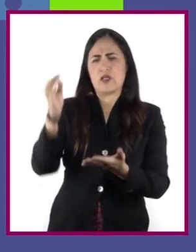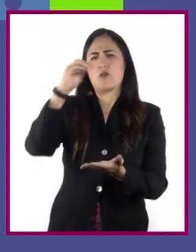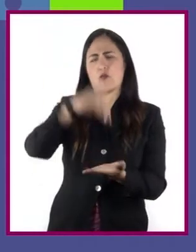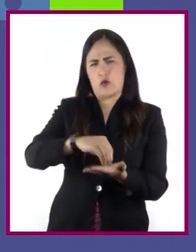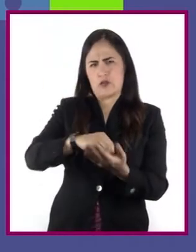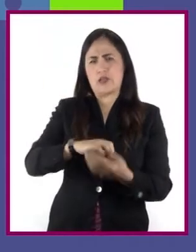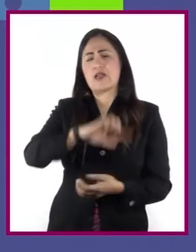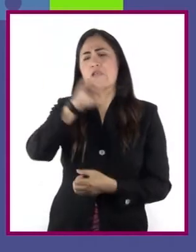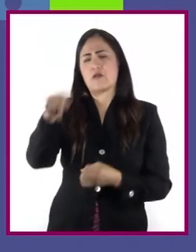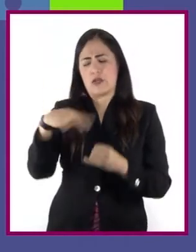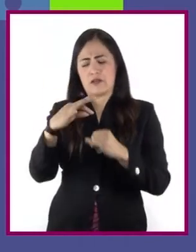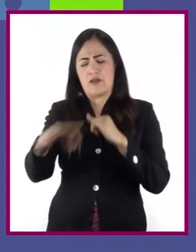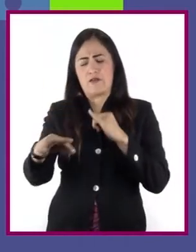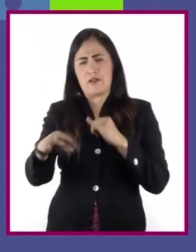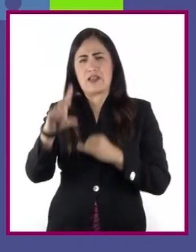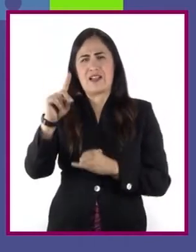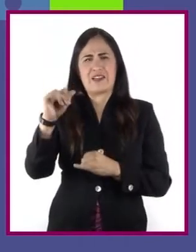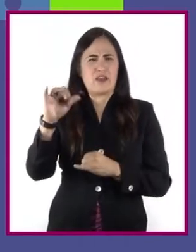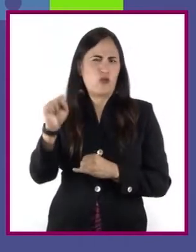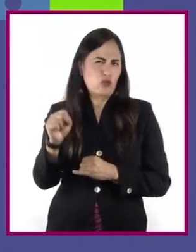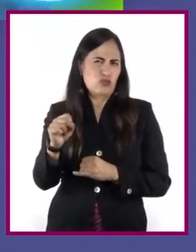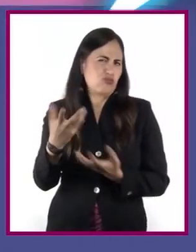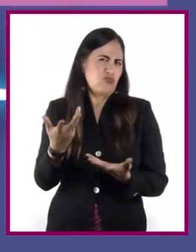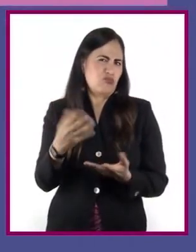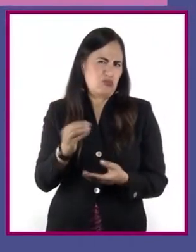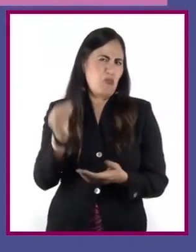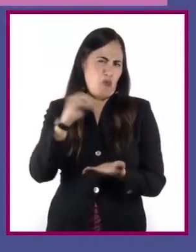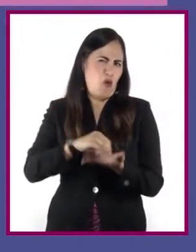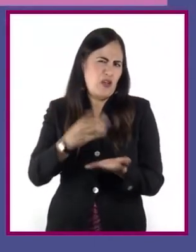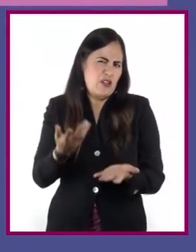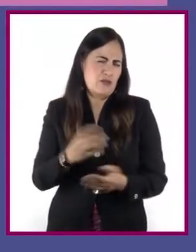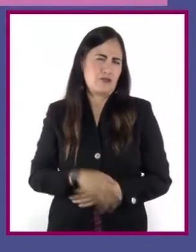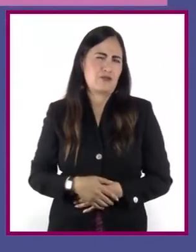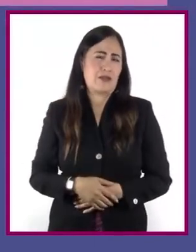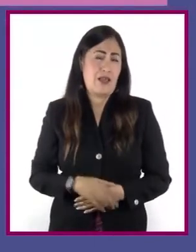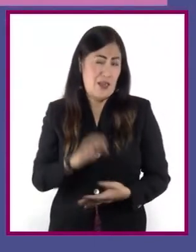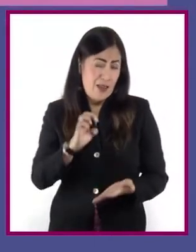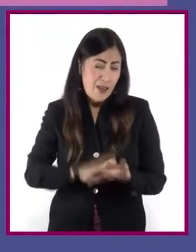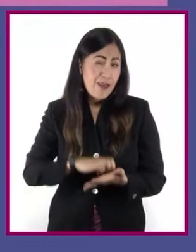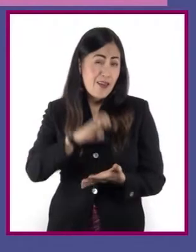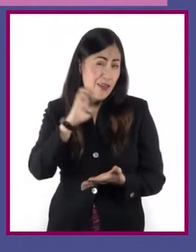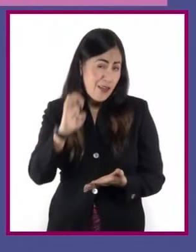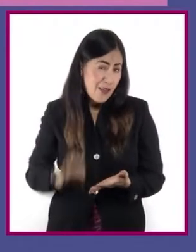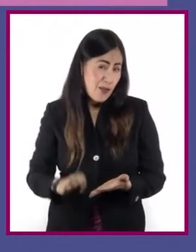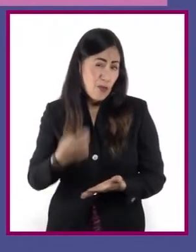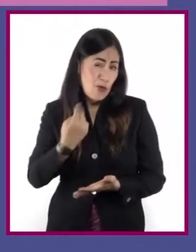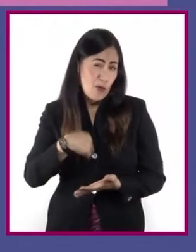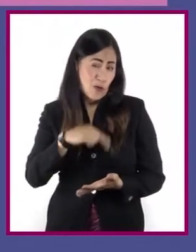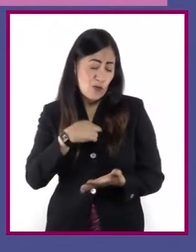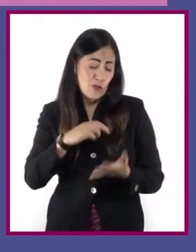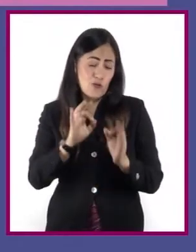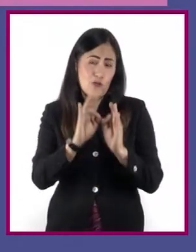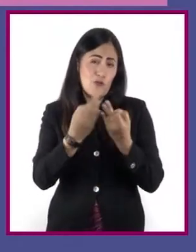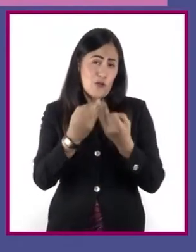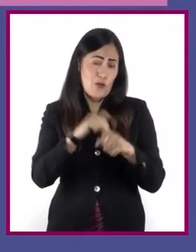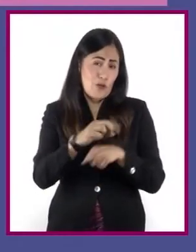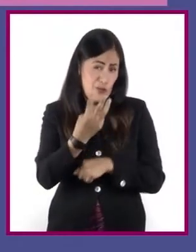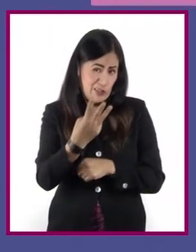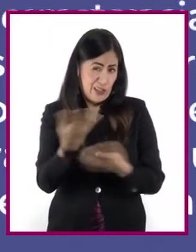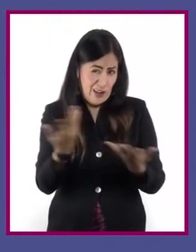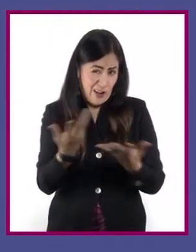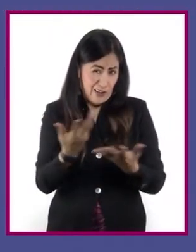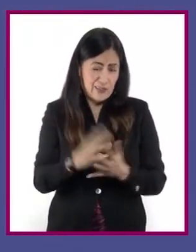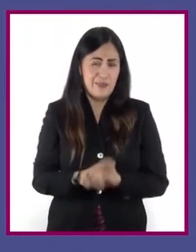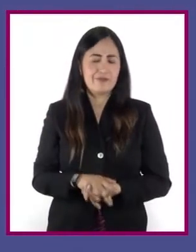con algunos datos duros. ¿Podemos ver cómo podemos hacer ese borrador? Vamos